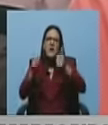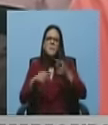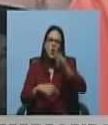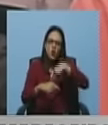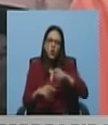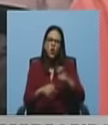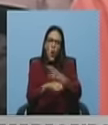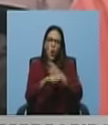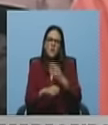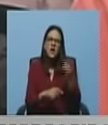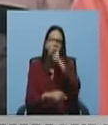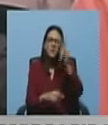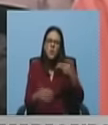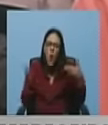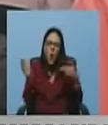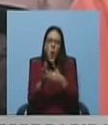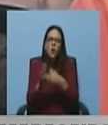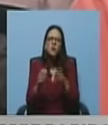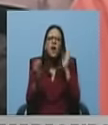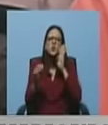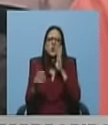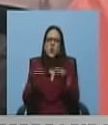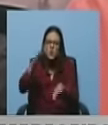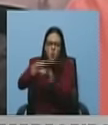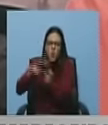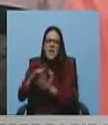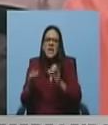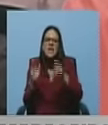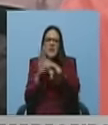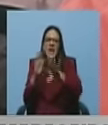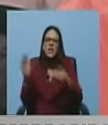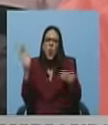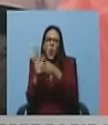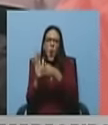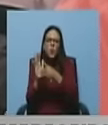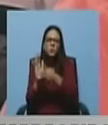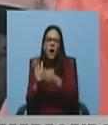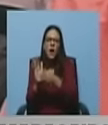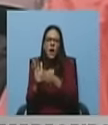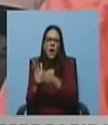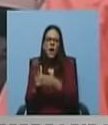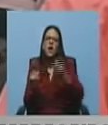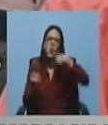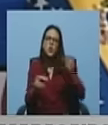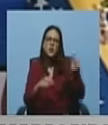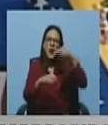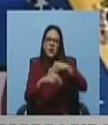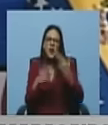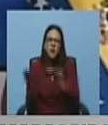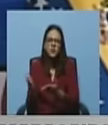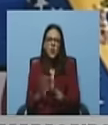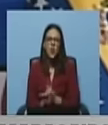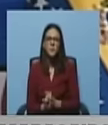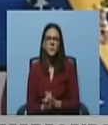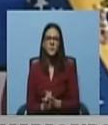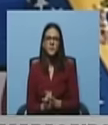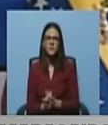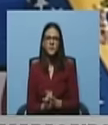venezolano en la lucha contra la corrupción y delitos que atenten contra la nación.